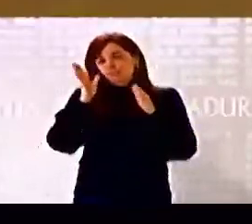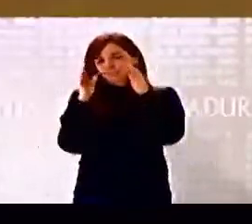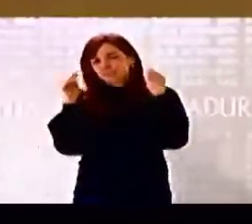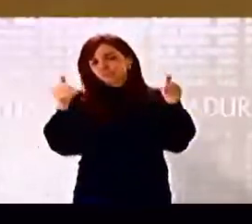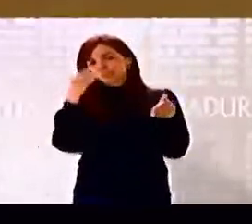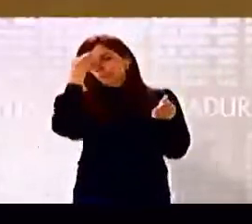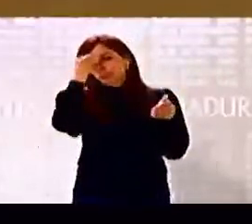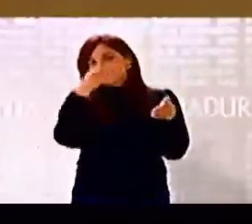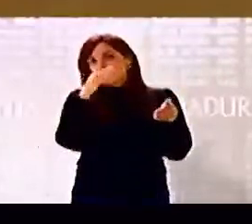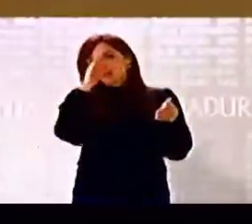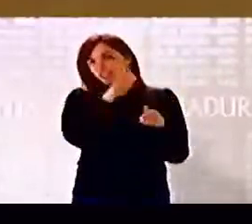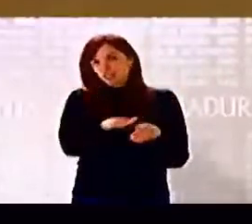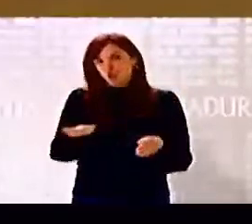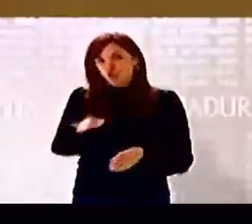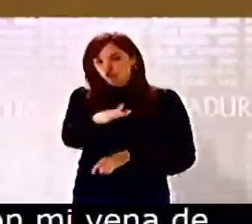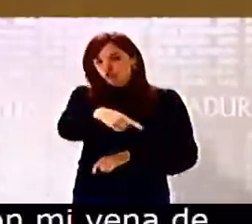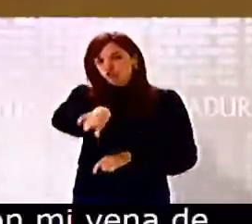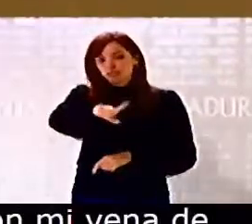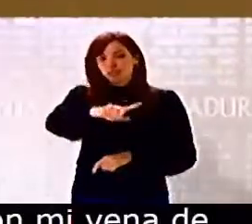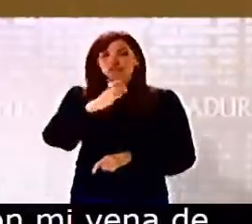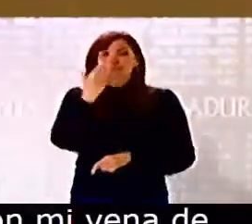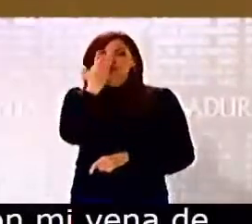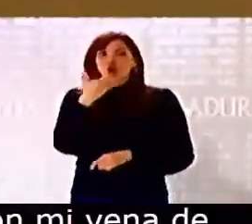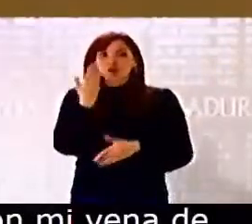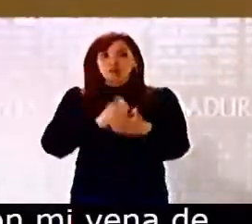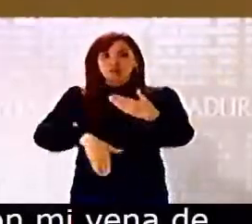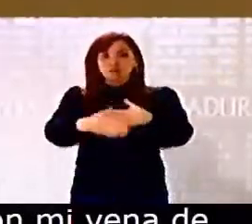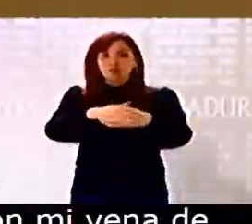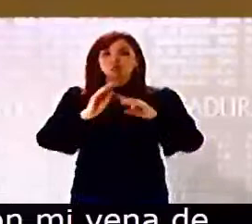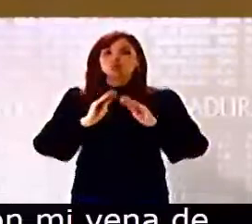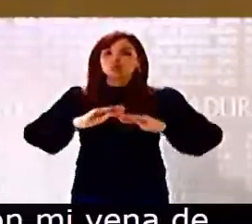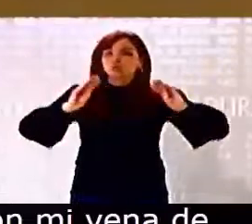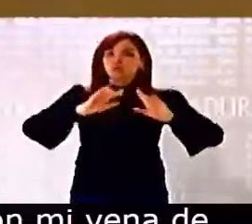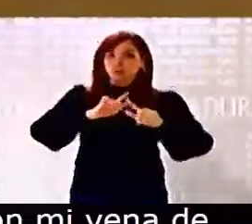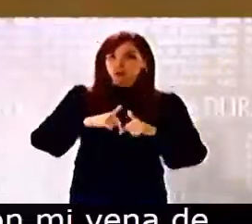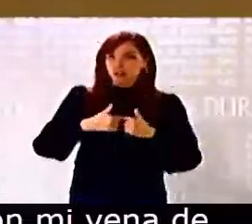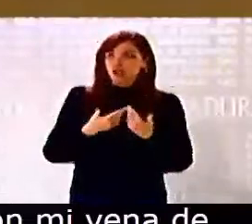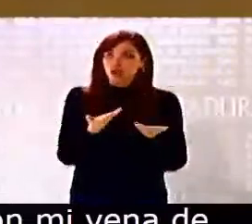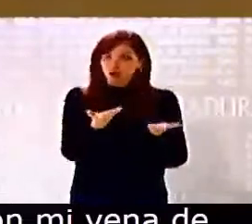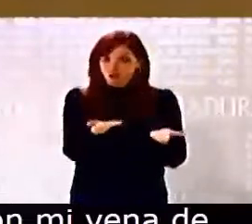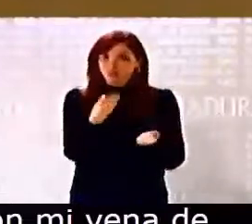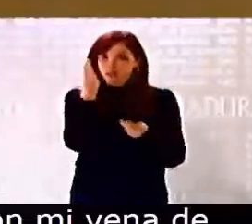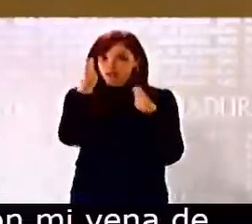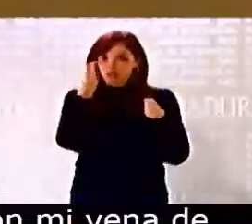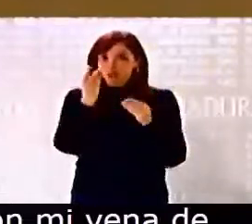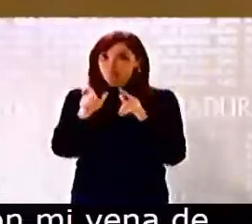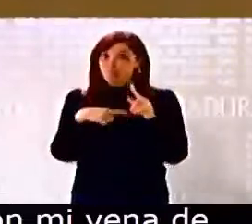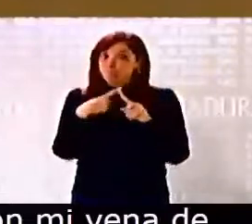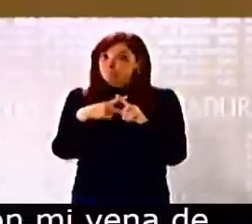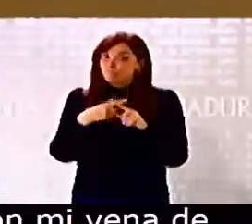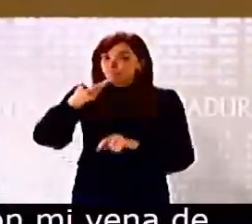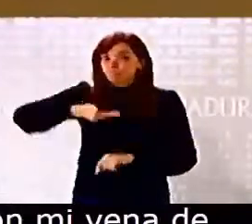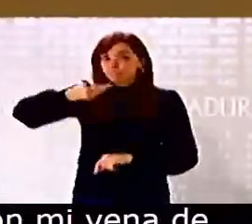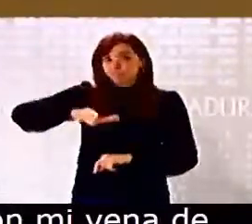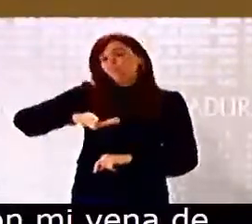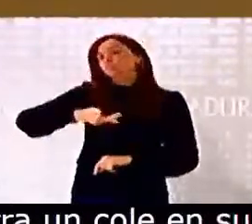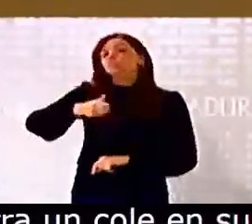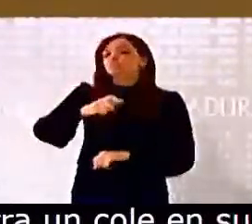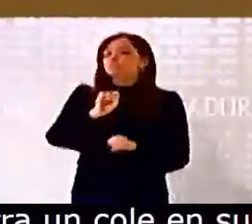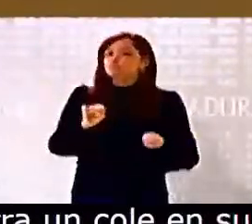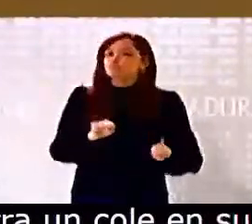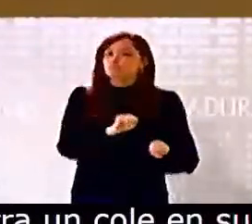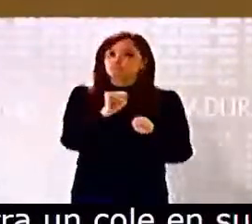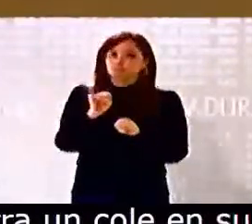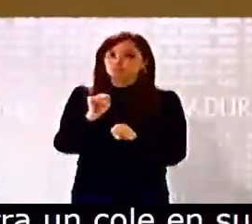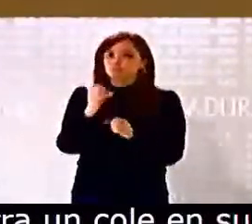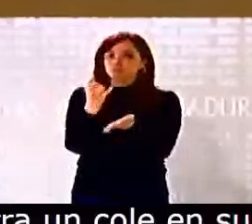Cuando se cierra un cole, en sus familias y sobre todo en preservar la salud de los menores. Y pruebas PCR a